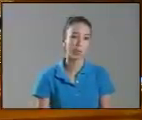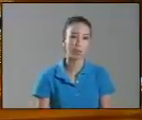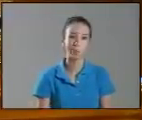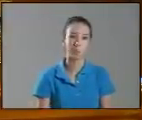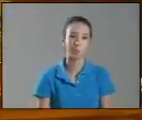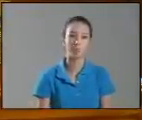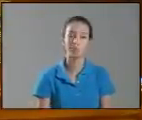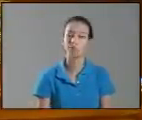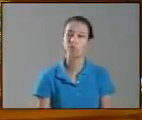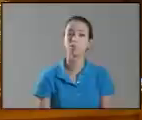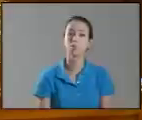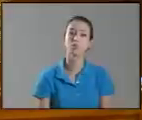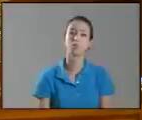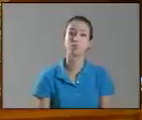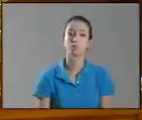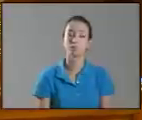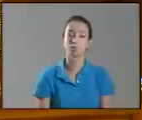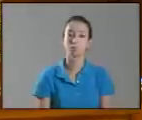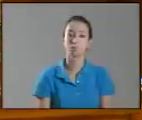Ah, lo ponen como sinónimo, pues no es lo mismo.